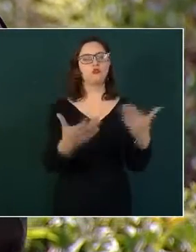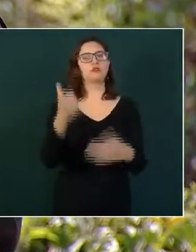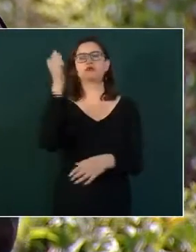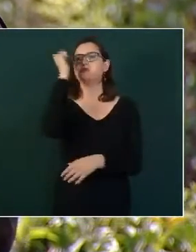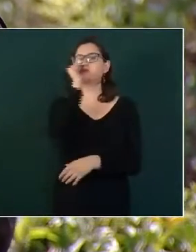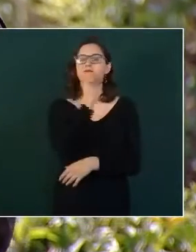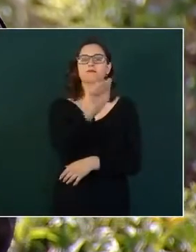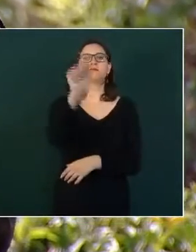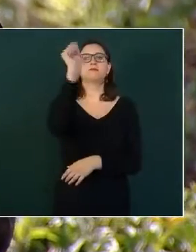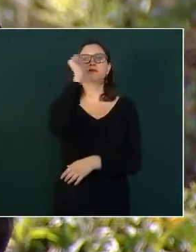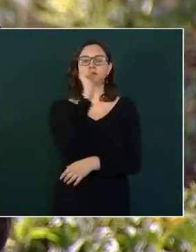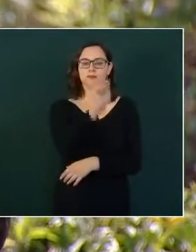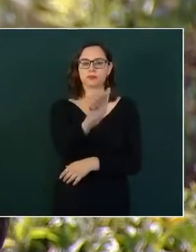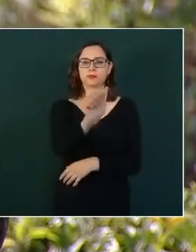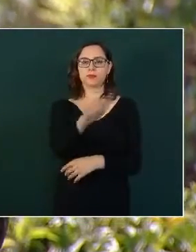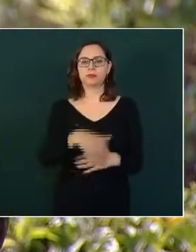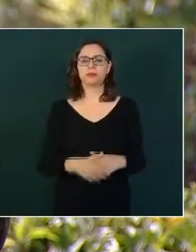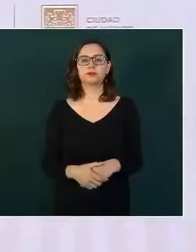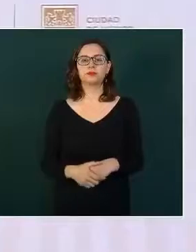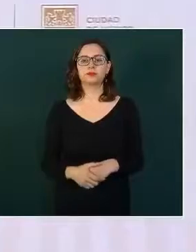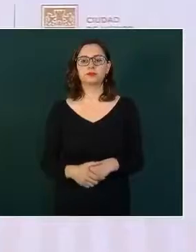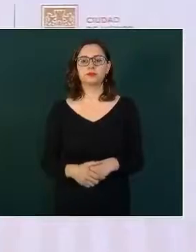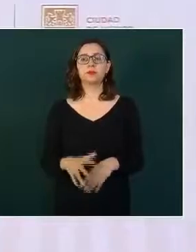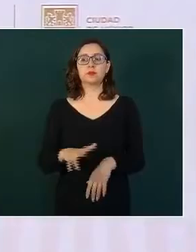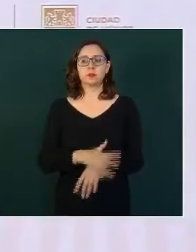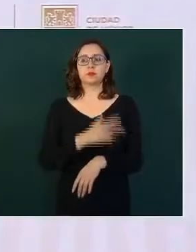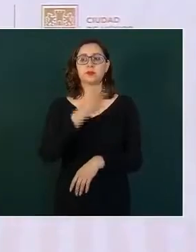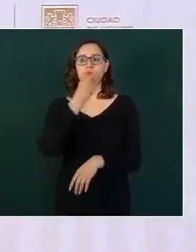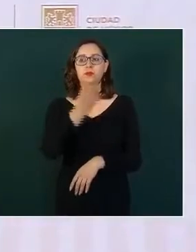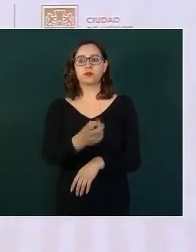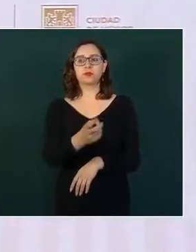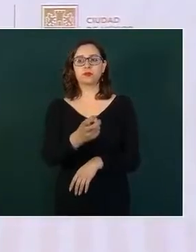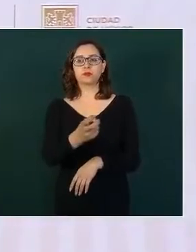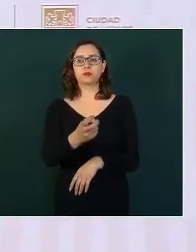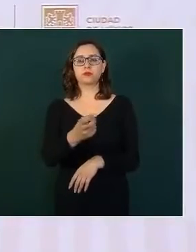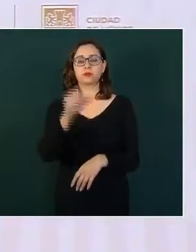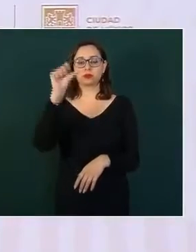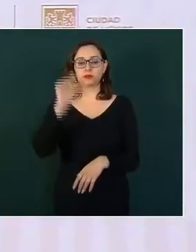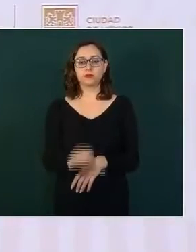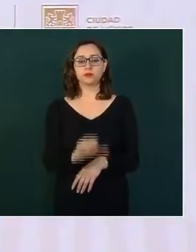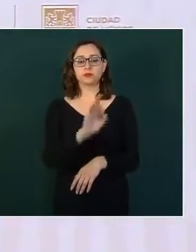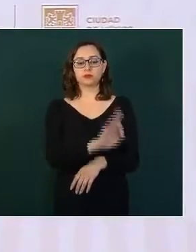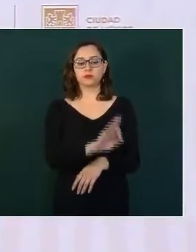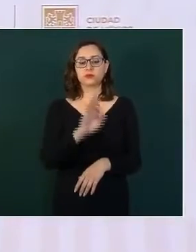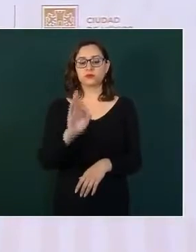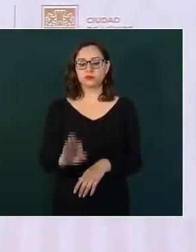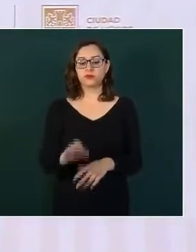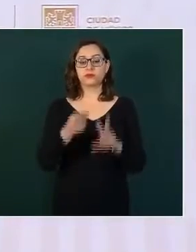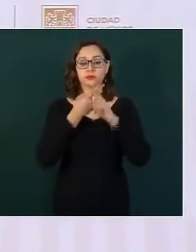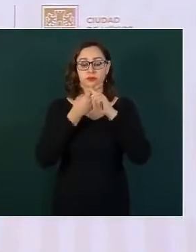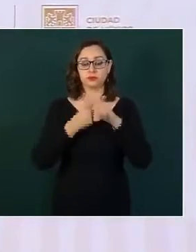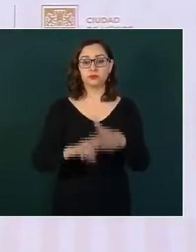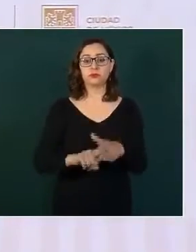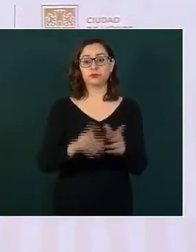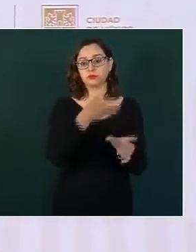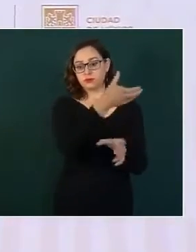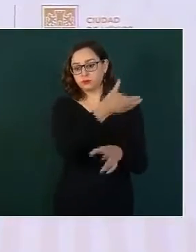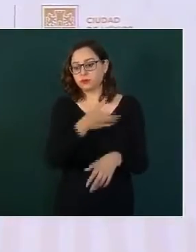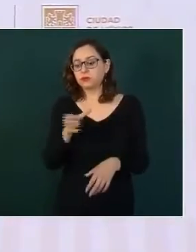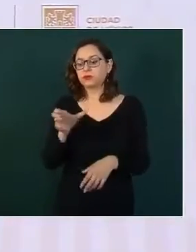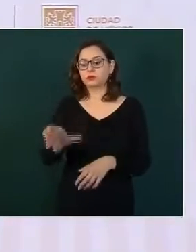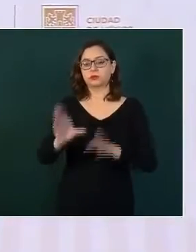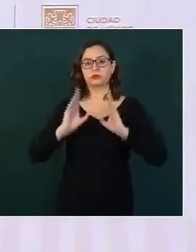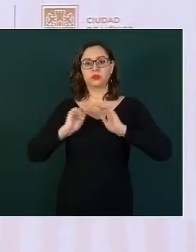ha brindado a sus Fuerzas Armadas. Es por eso que esta fecha en que pasa revista de entrada a la comandancia del